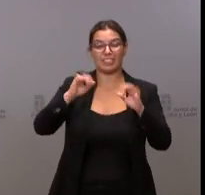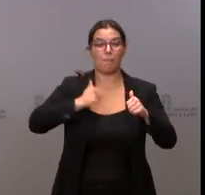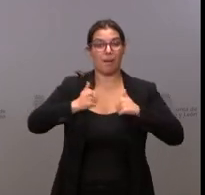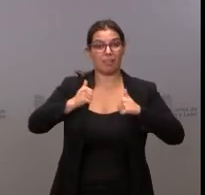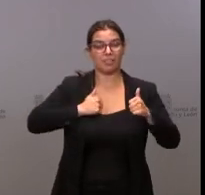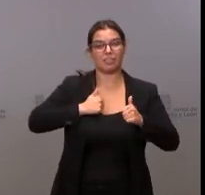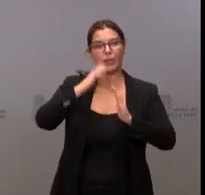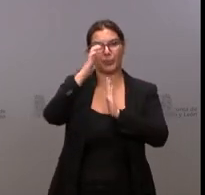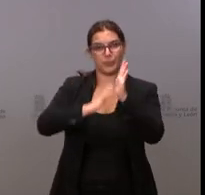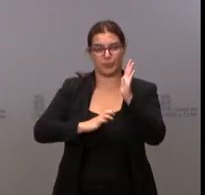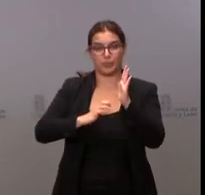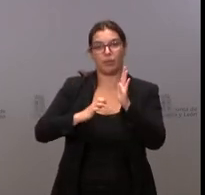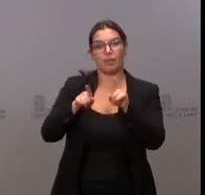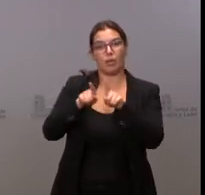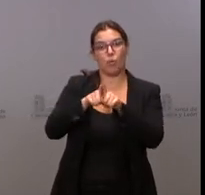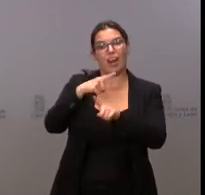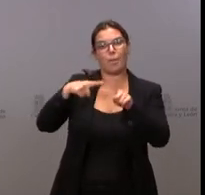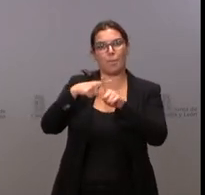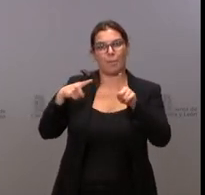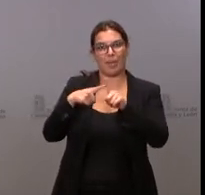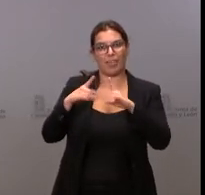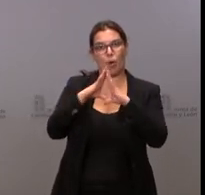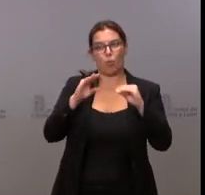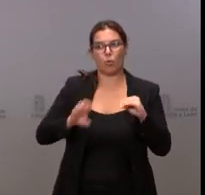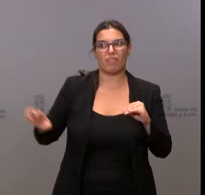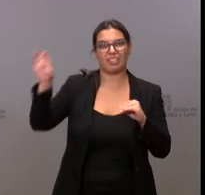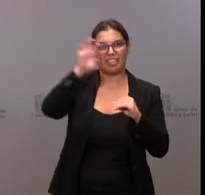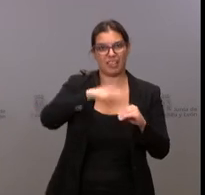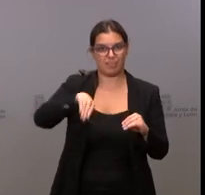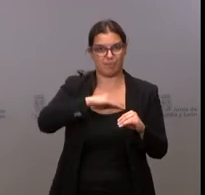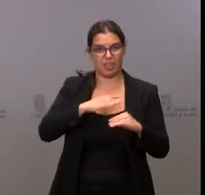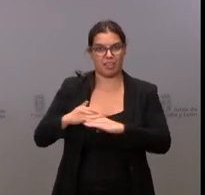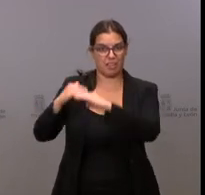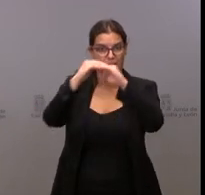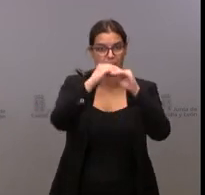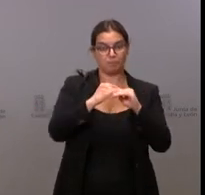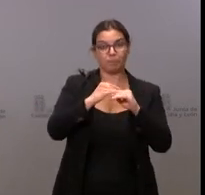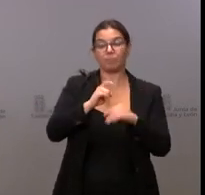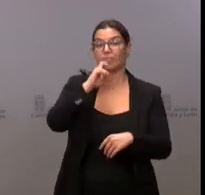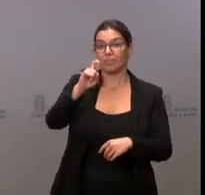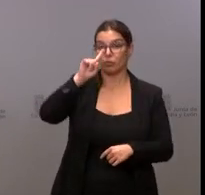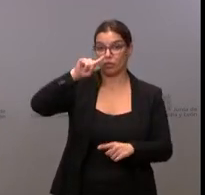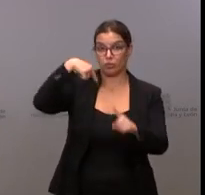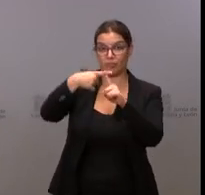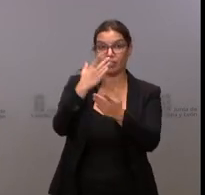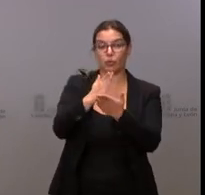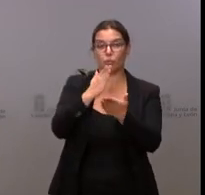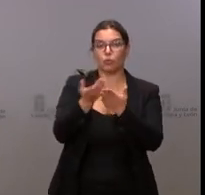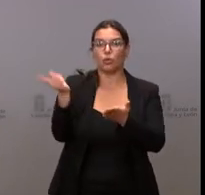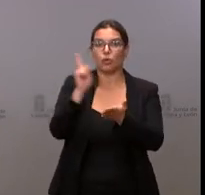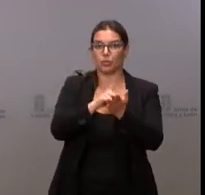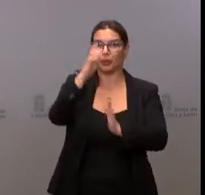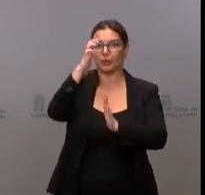hasta la media de las universidades españolas y anunció que en el próximo curso aplicaremos otra bajada para los